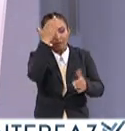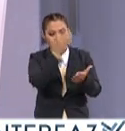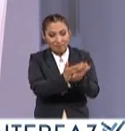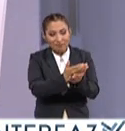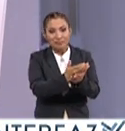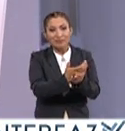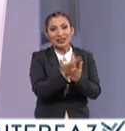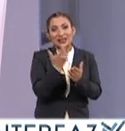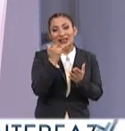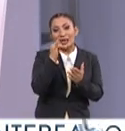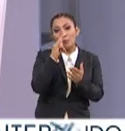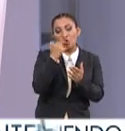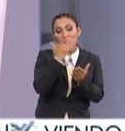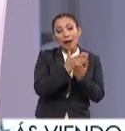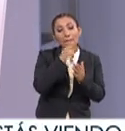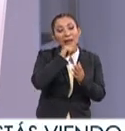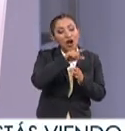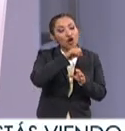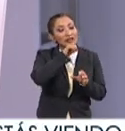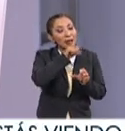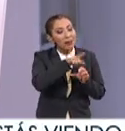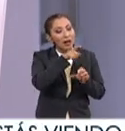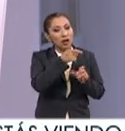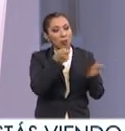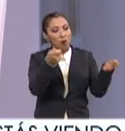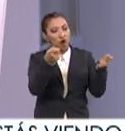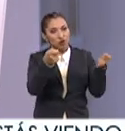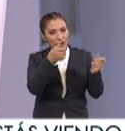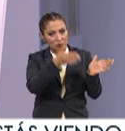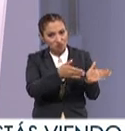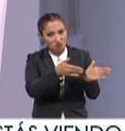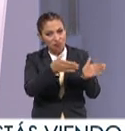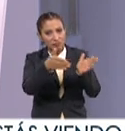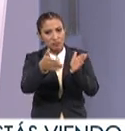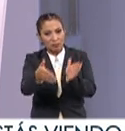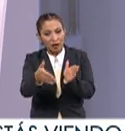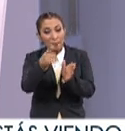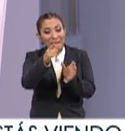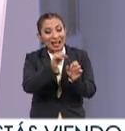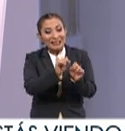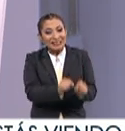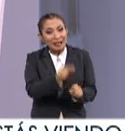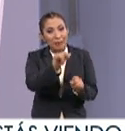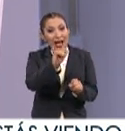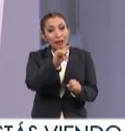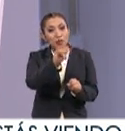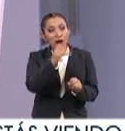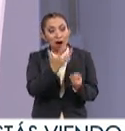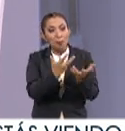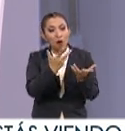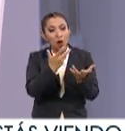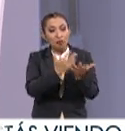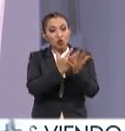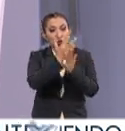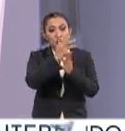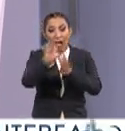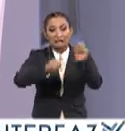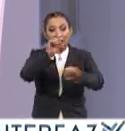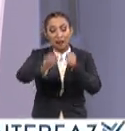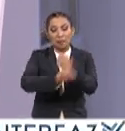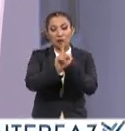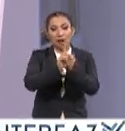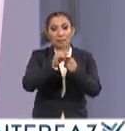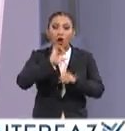el sistema inmune, pero que le haga de una manera parcial para que el sistema inmune no se sobreactive y no